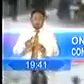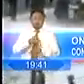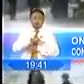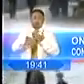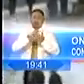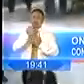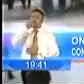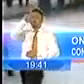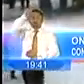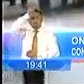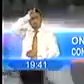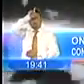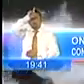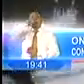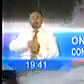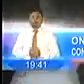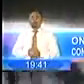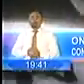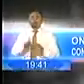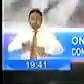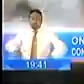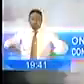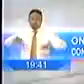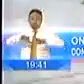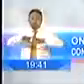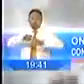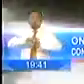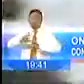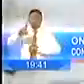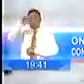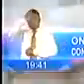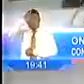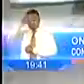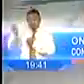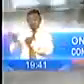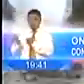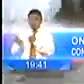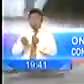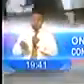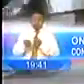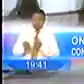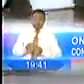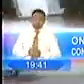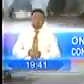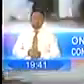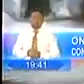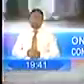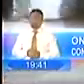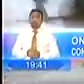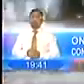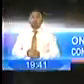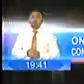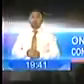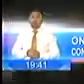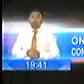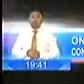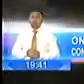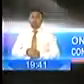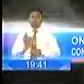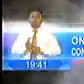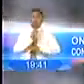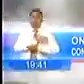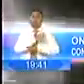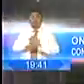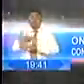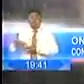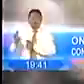lo largo de toda la Alemania nazi, los territorios ocupados por los alemanes, que se extendían por la mayor parte de Europa. Durante y después de